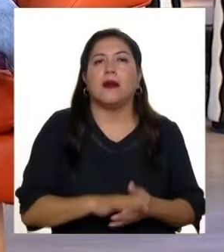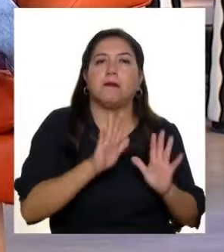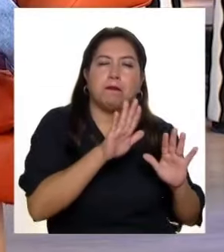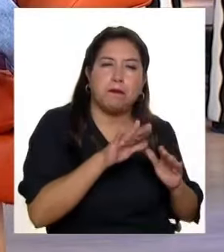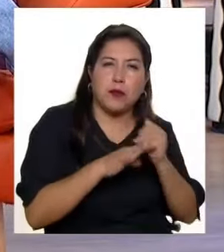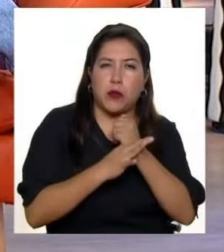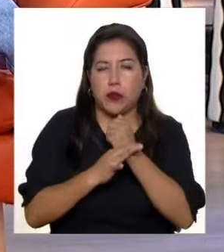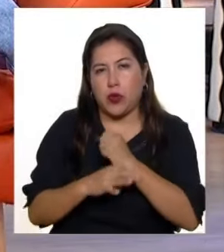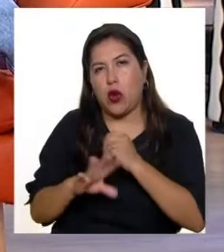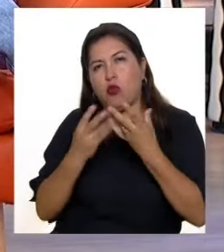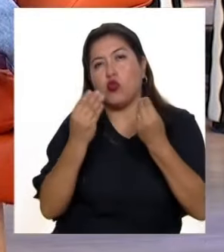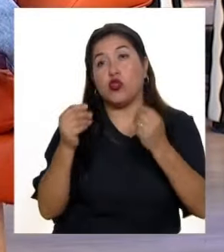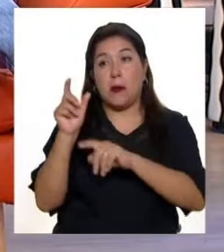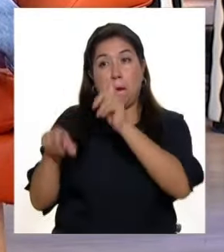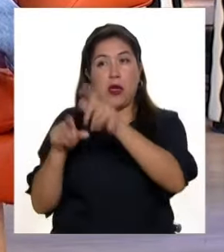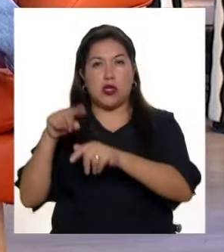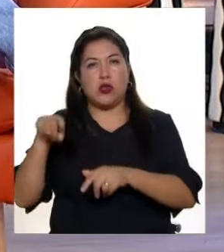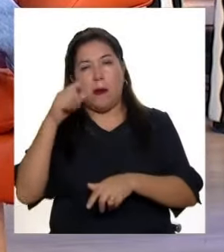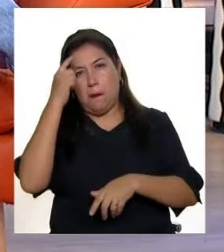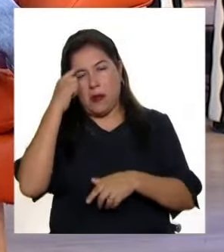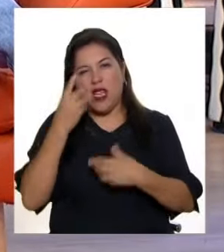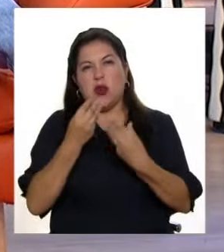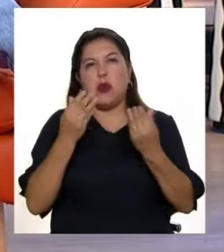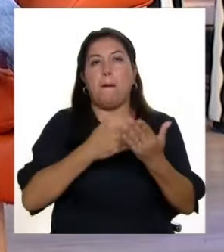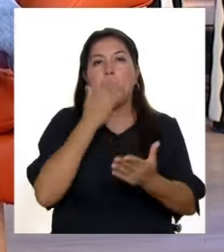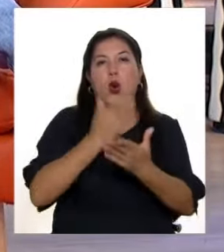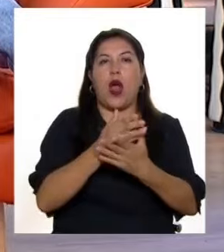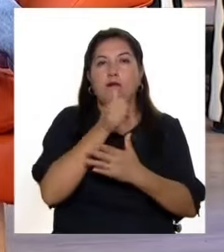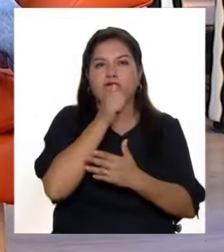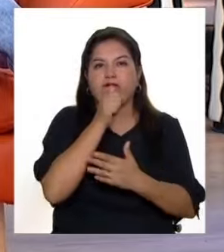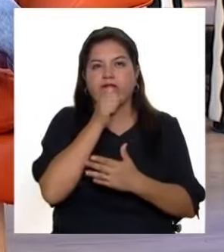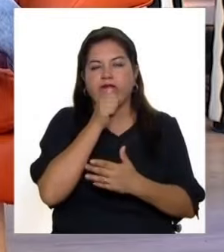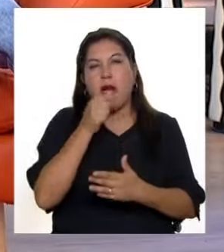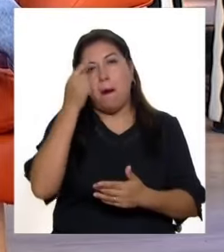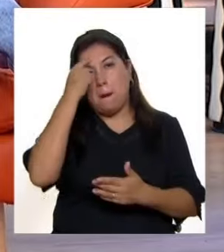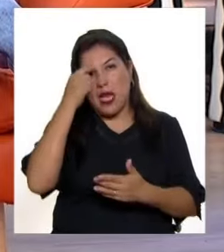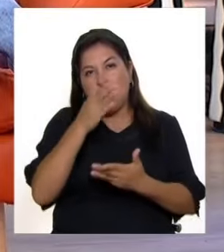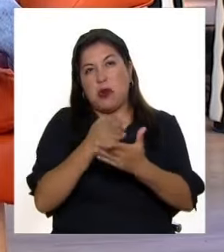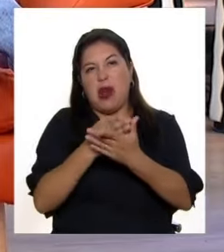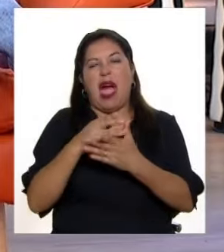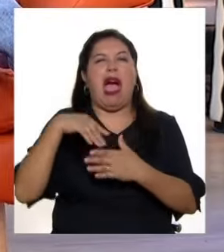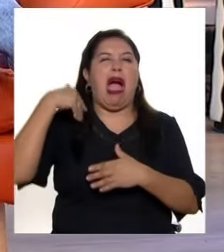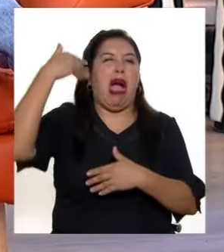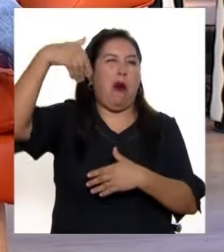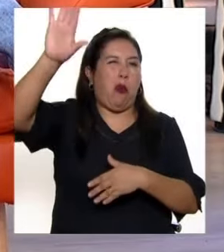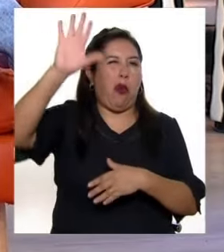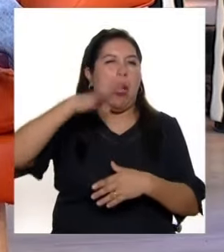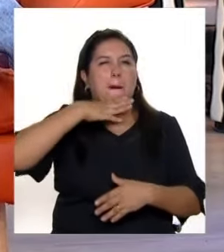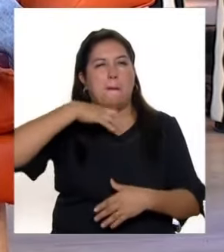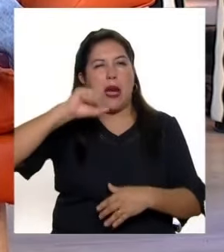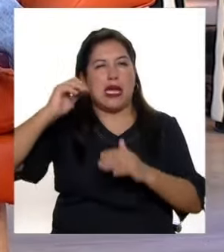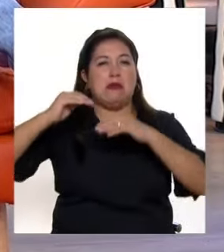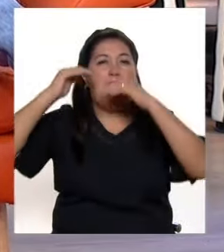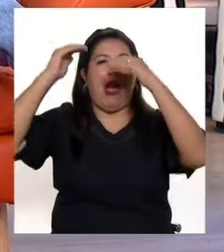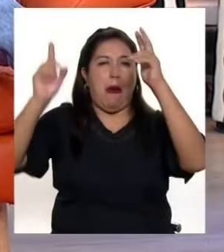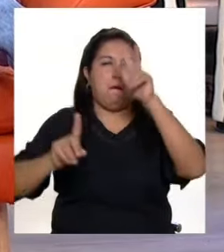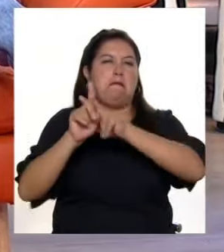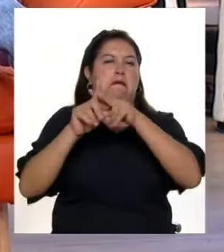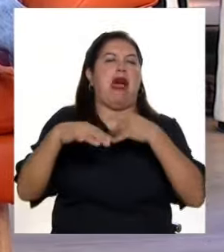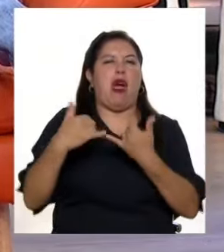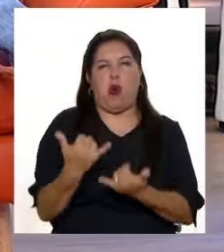personas pensábamos que los problemas de la próstata llegaban con la adultez, ya con la mayoría de edad, pero sin